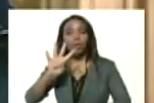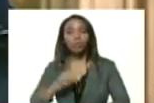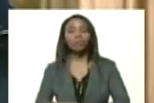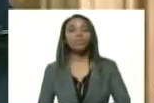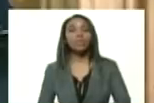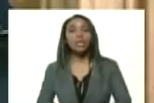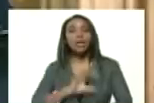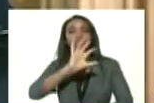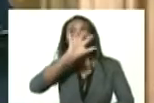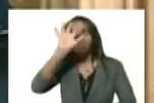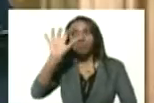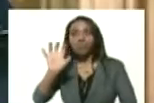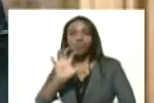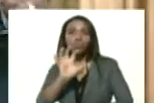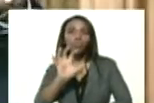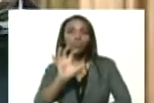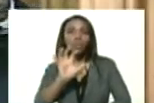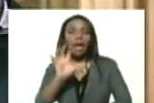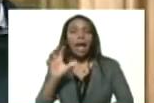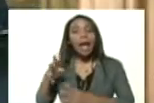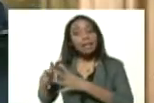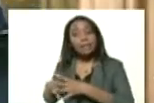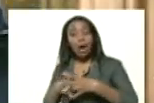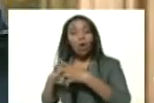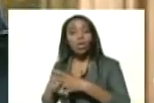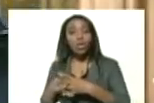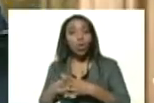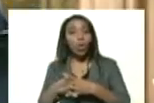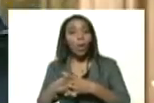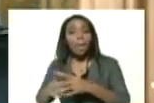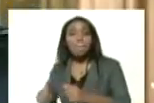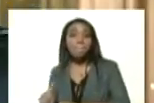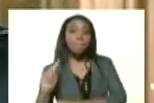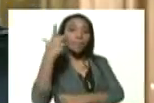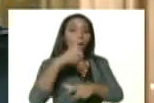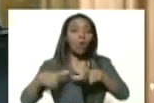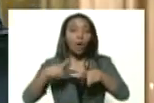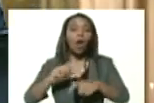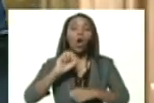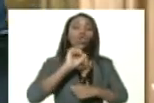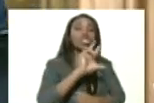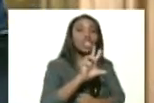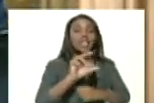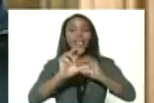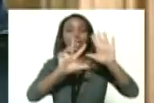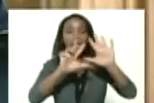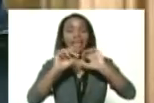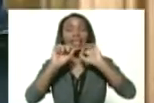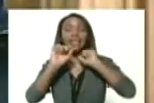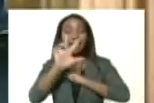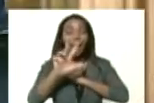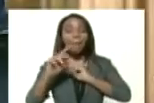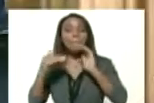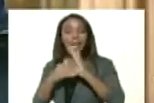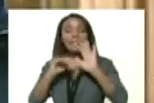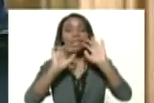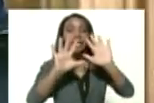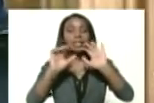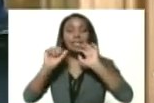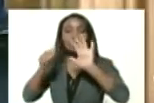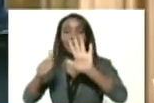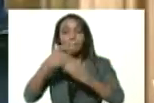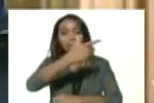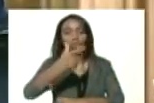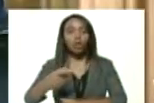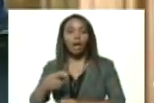países eeuu acaba de pasar al primer lugar con 83 mil 16 casos comprobados